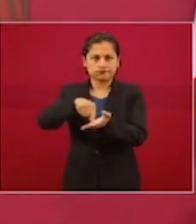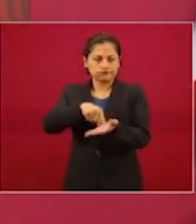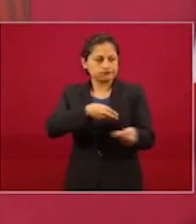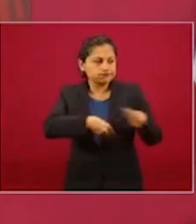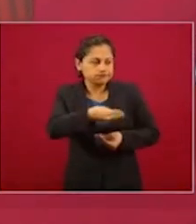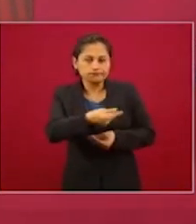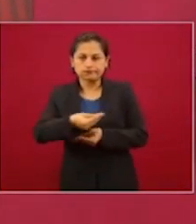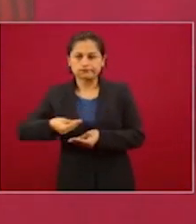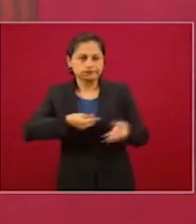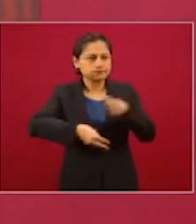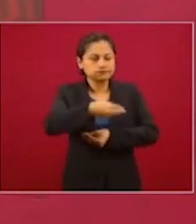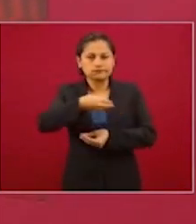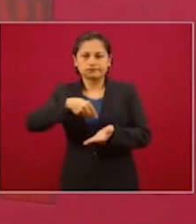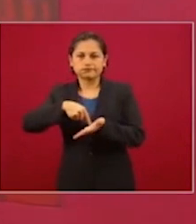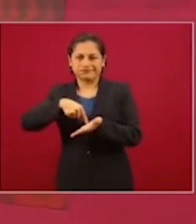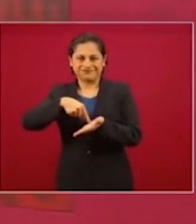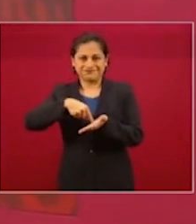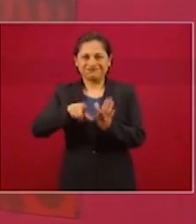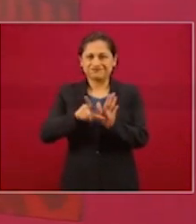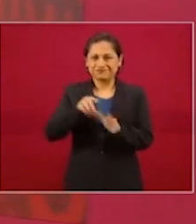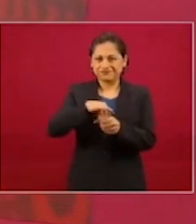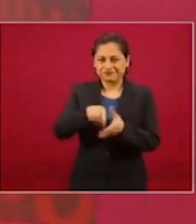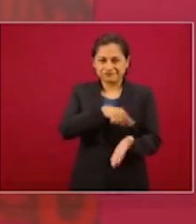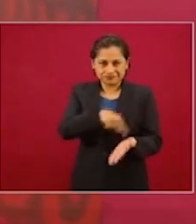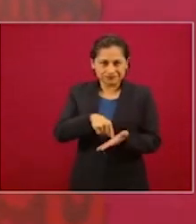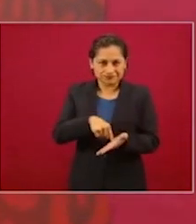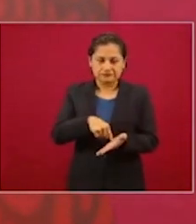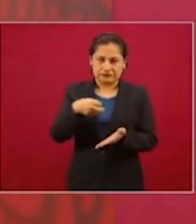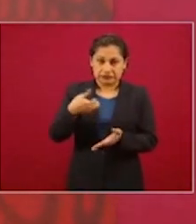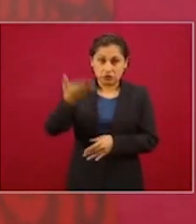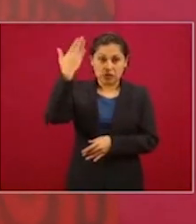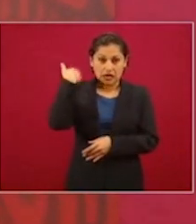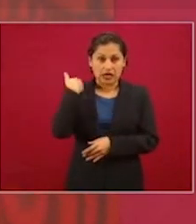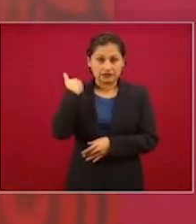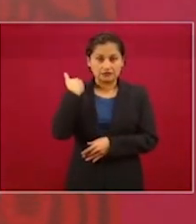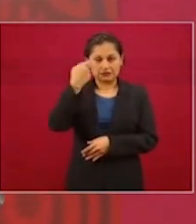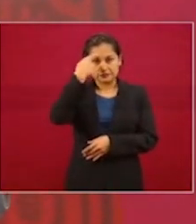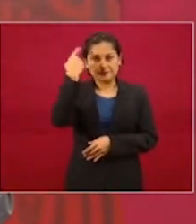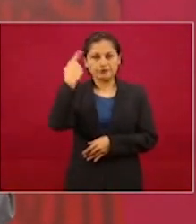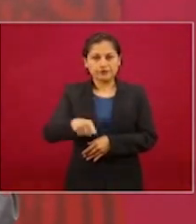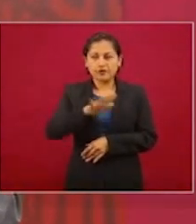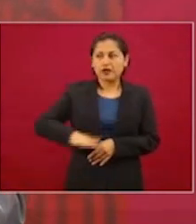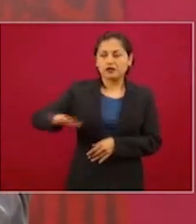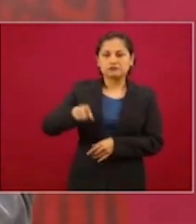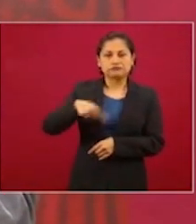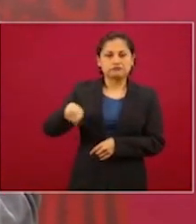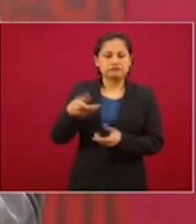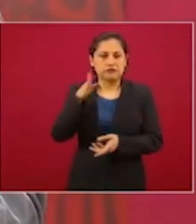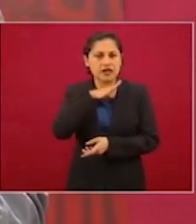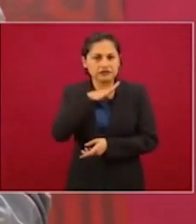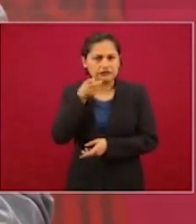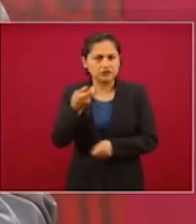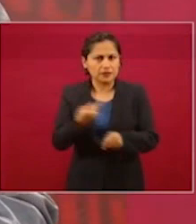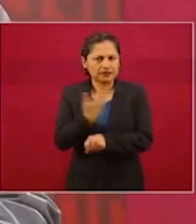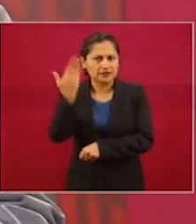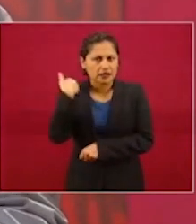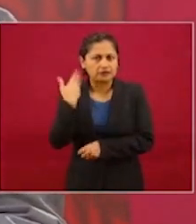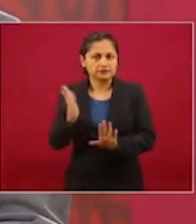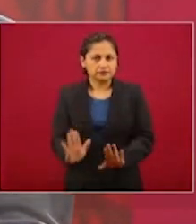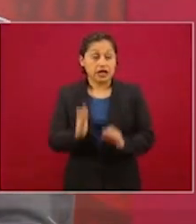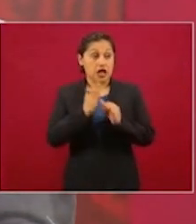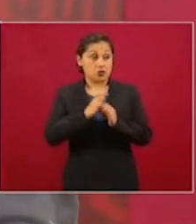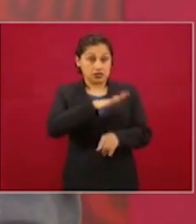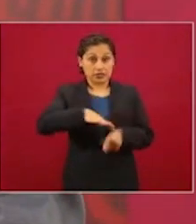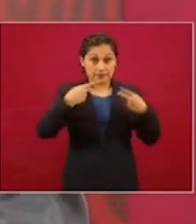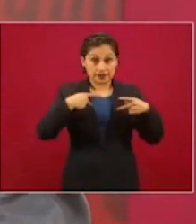del rebase de los topes de campaña, nada más para los jóvenes, los más jóvenes que nosotros.